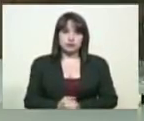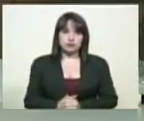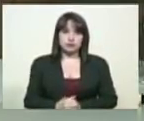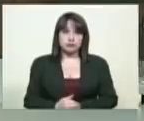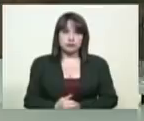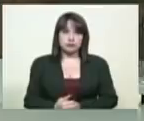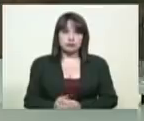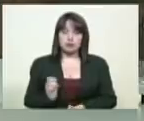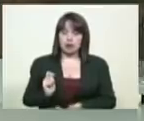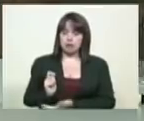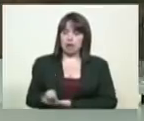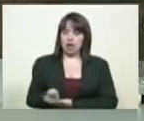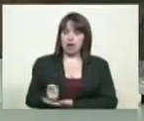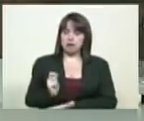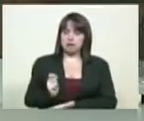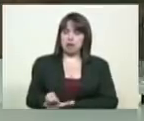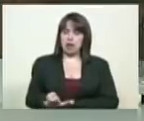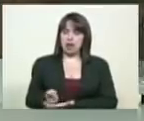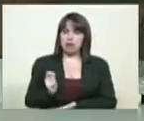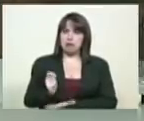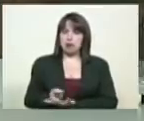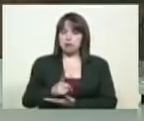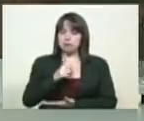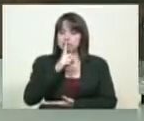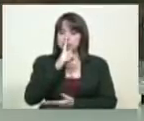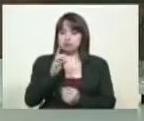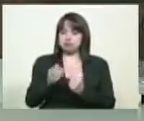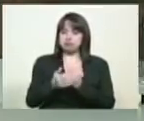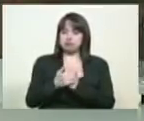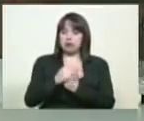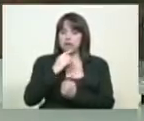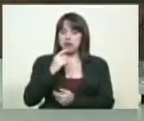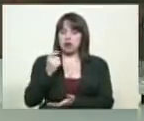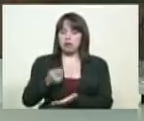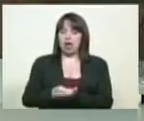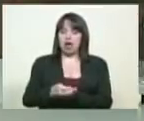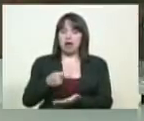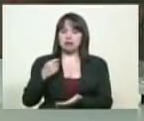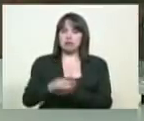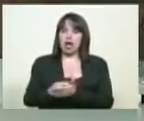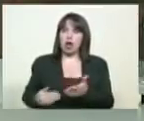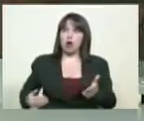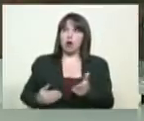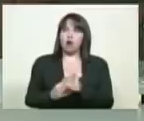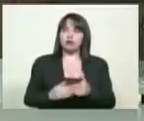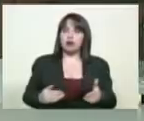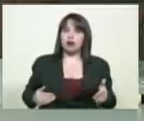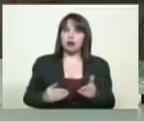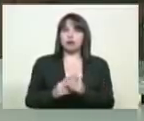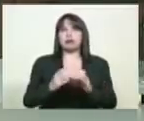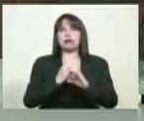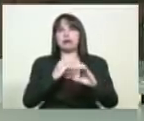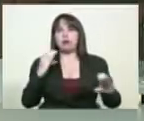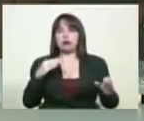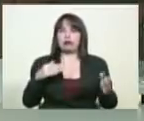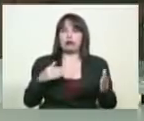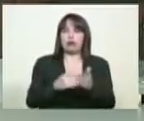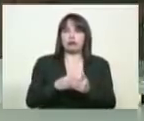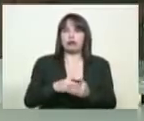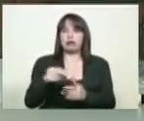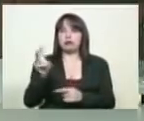plática plática para que te tengo plata por aquí por allá